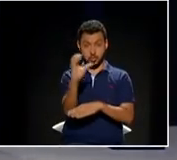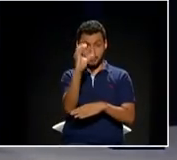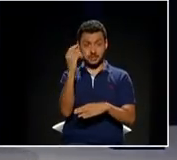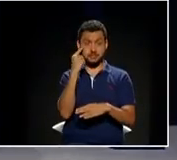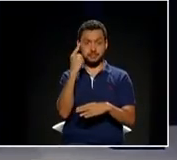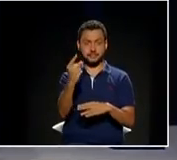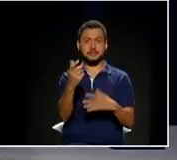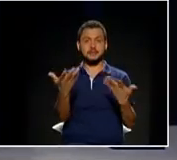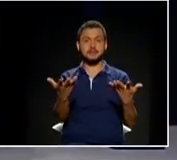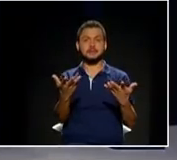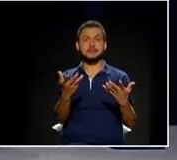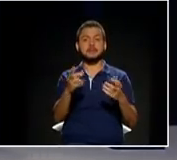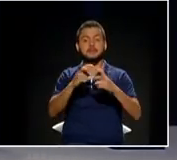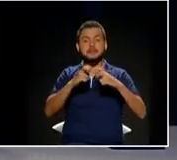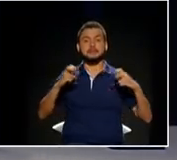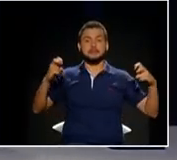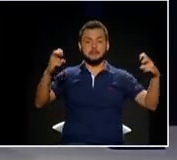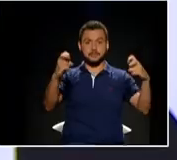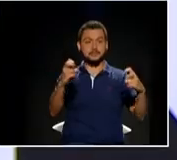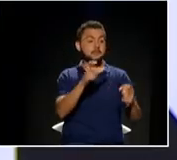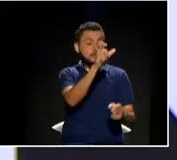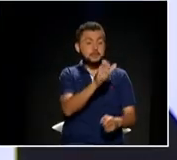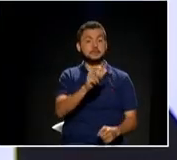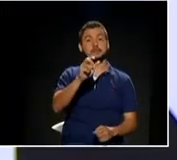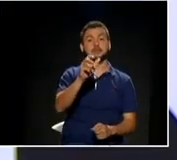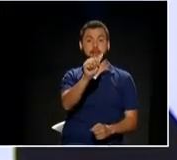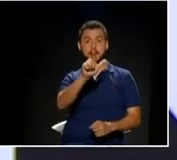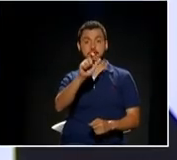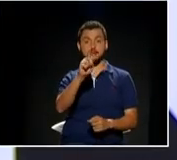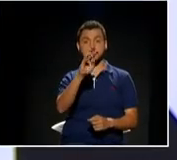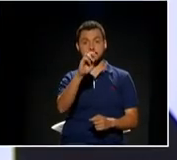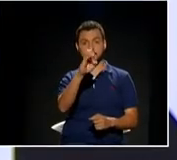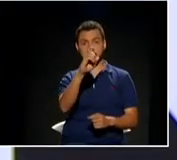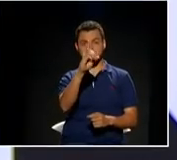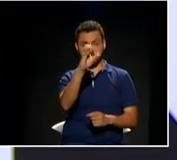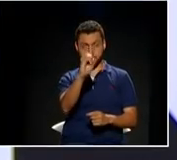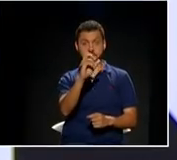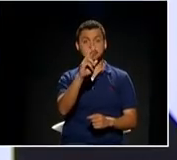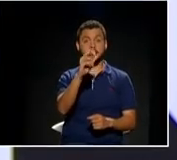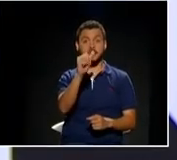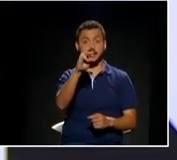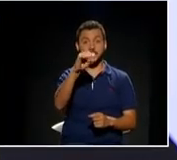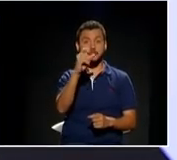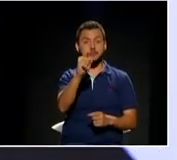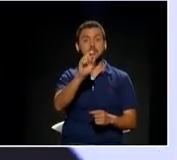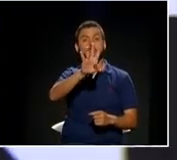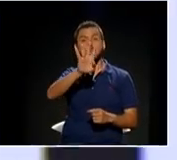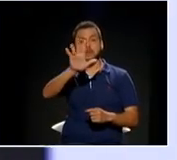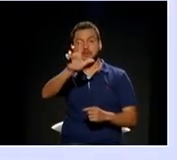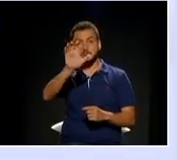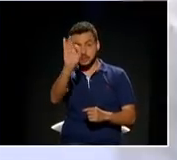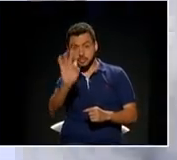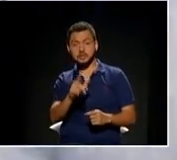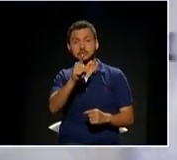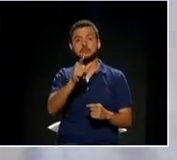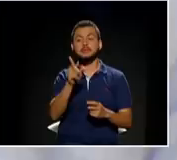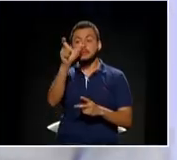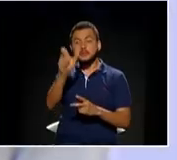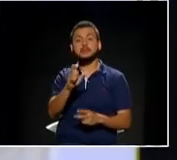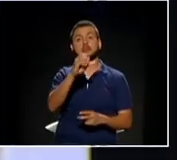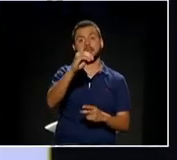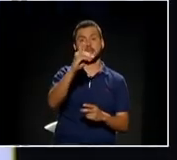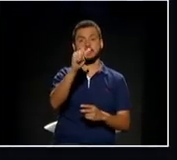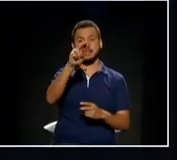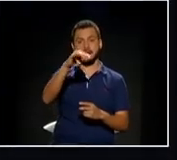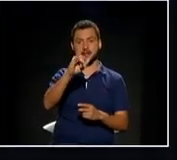entonces entendemos en el primer lugar alfredo ramos quien tuvo el 25 por ciento en la encuesta daniel quintero con 21 6 y santiago gómez